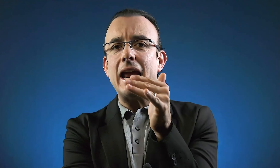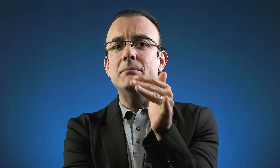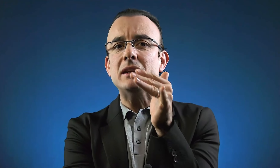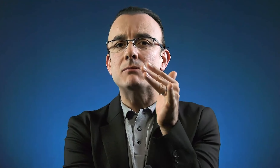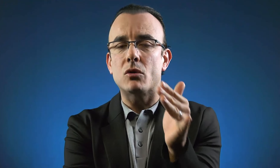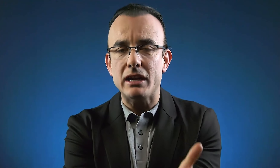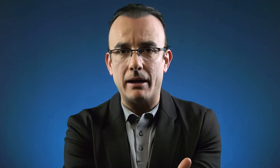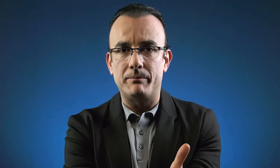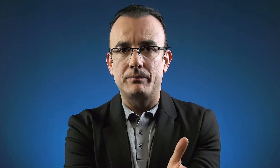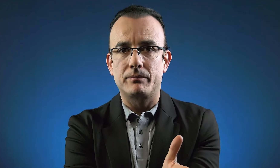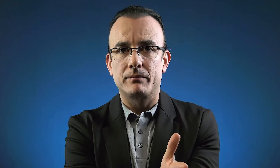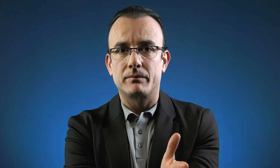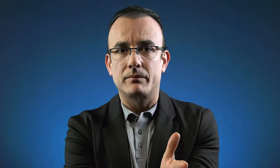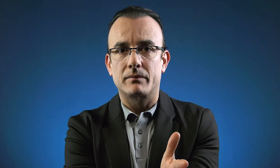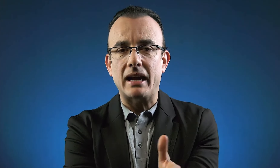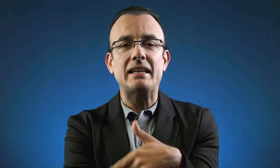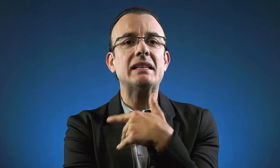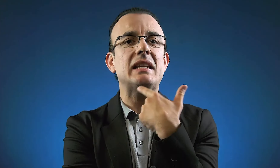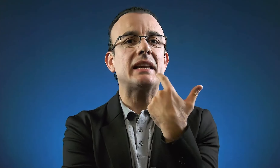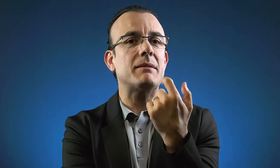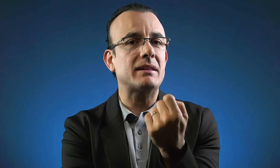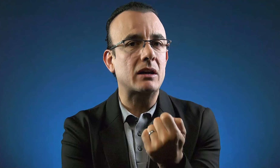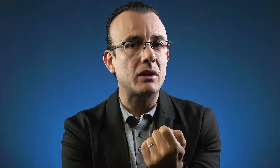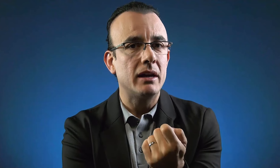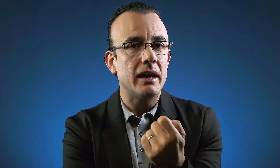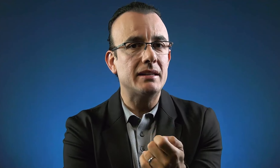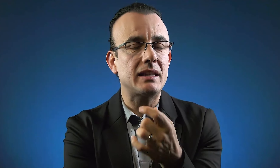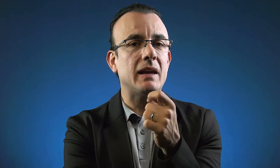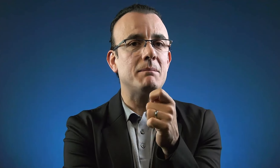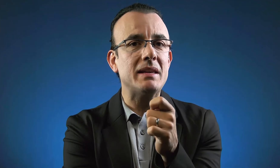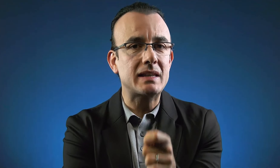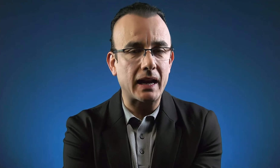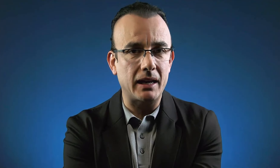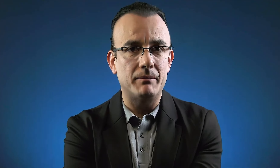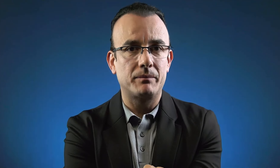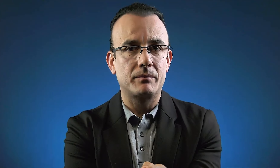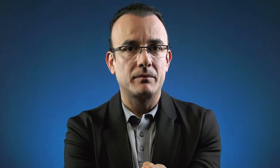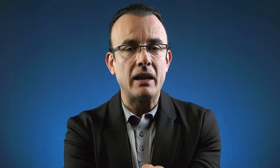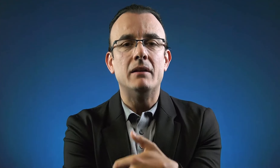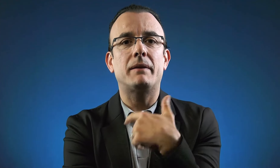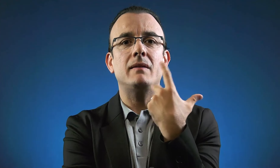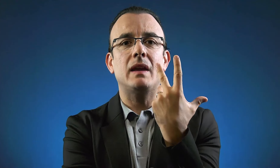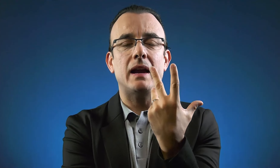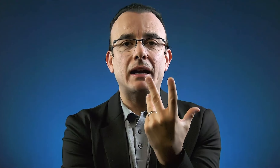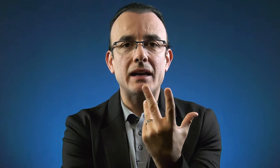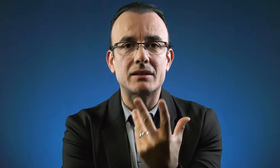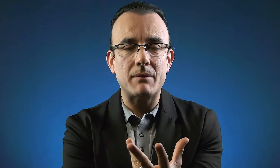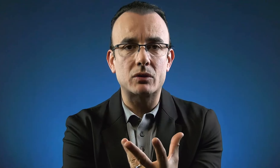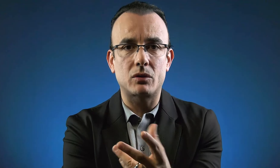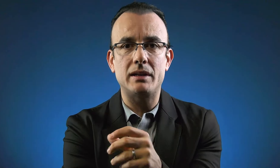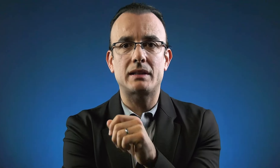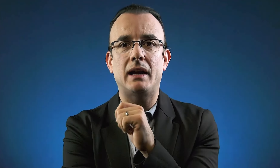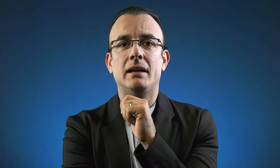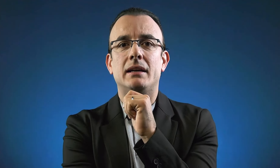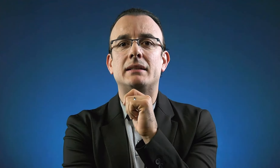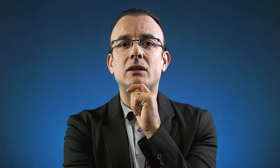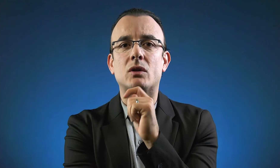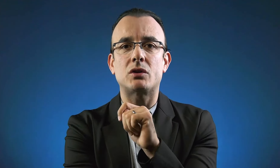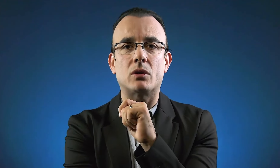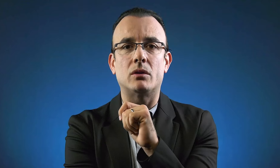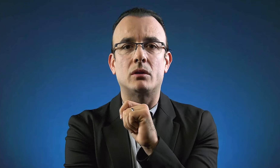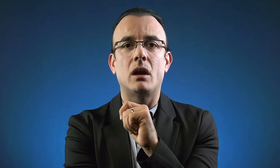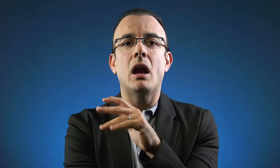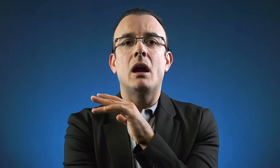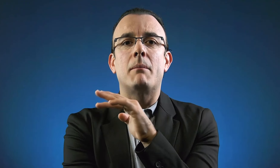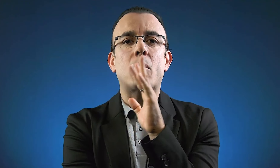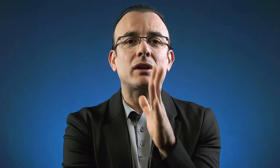qué el mismo día? ¿A quién se le quiere mandar este mensaje? ¿Frente a qué estamos con esta